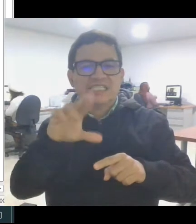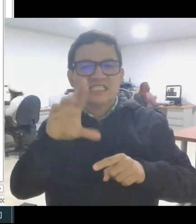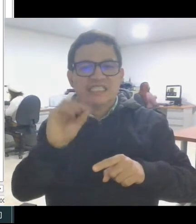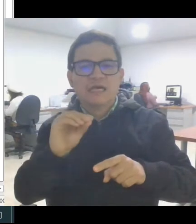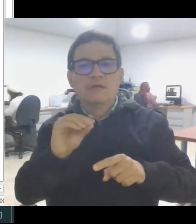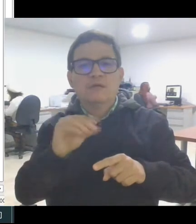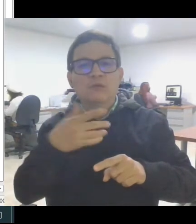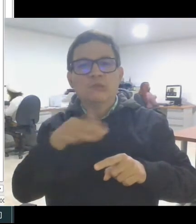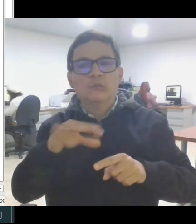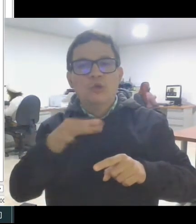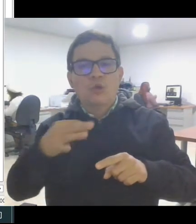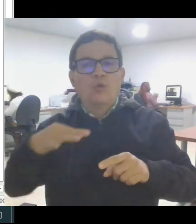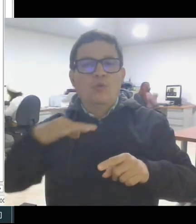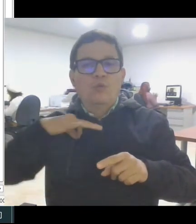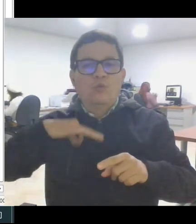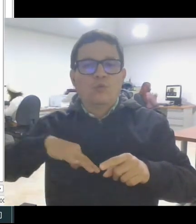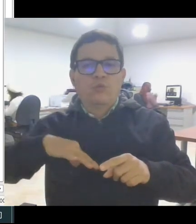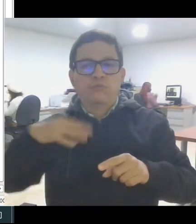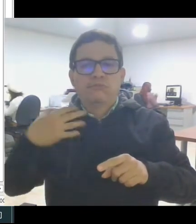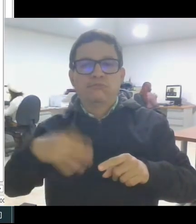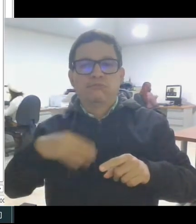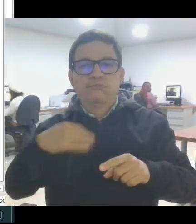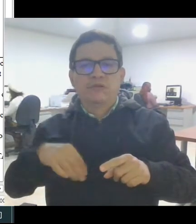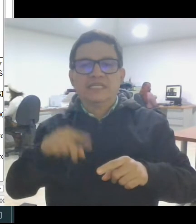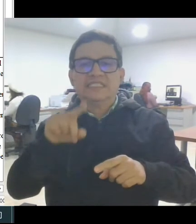genera una utilidad de